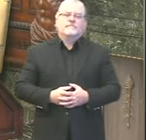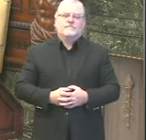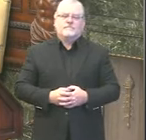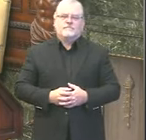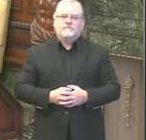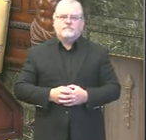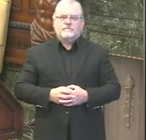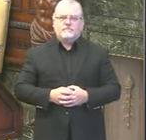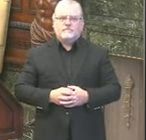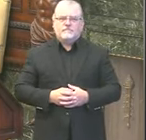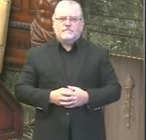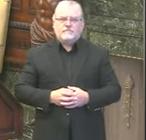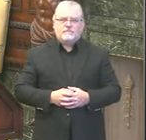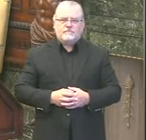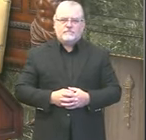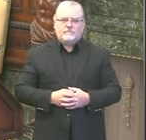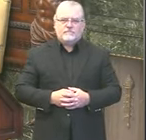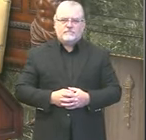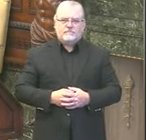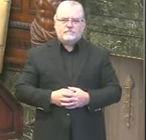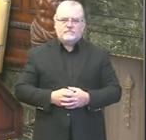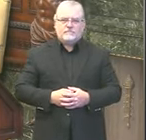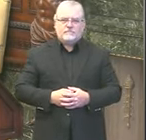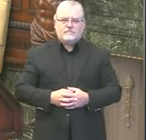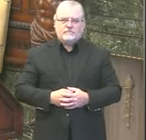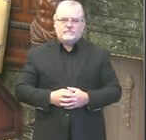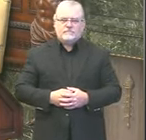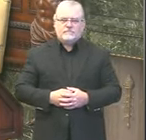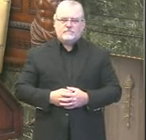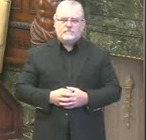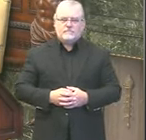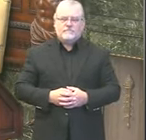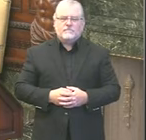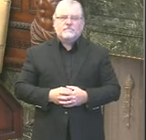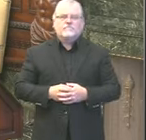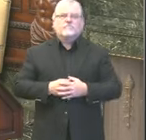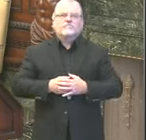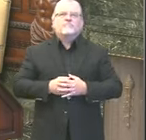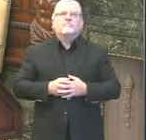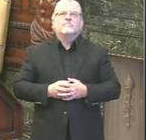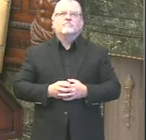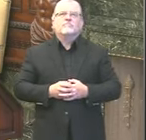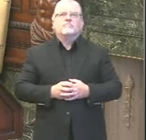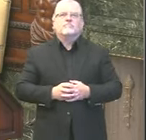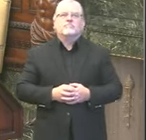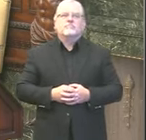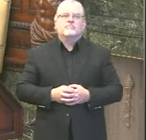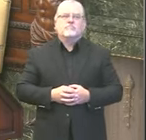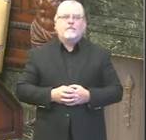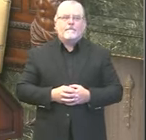Farley. La primera de ellas sería si maneja alguna información,